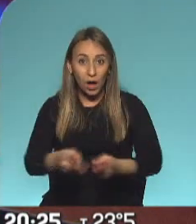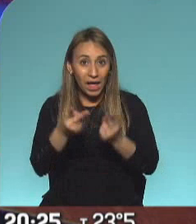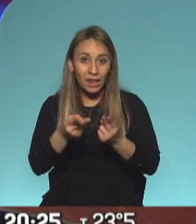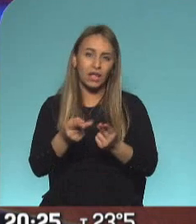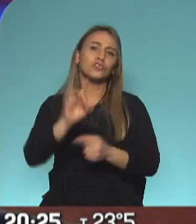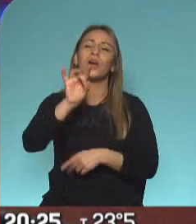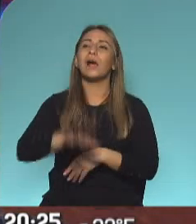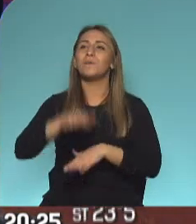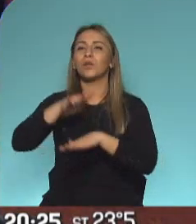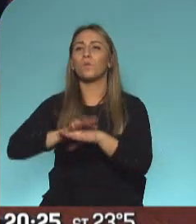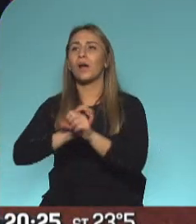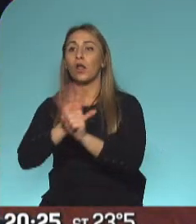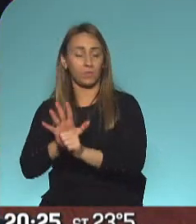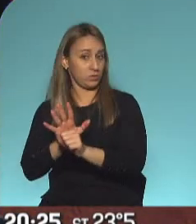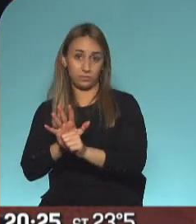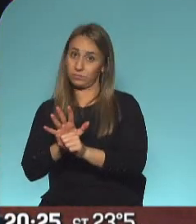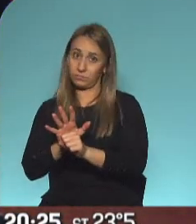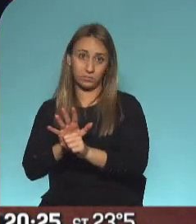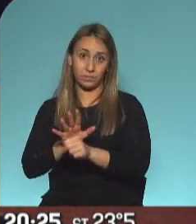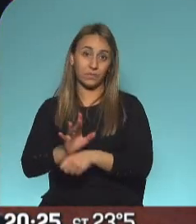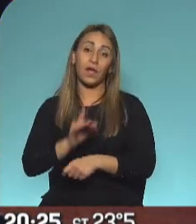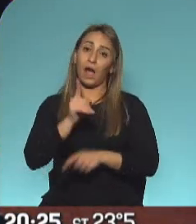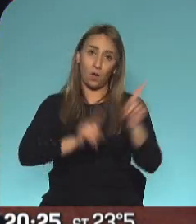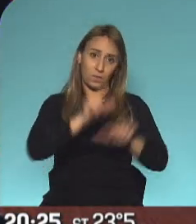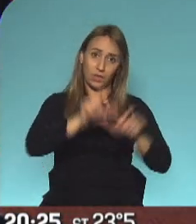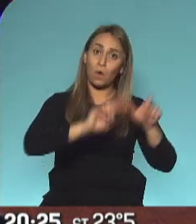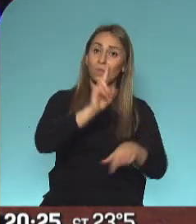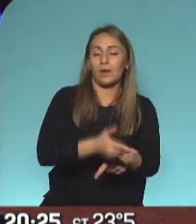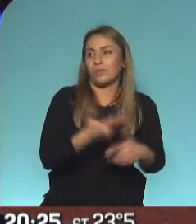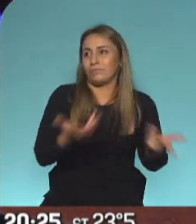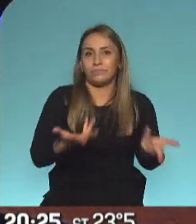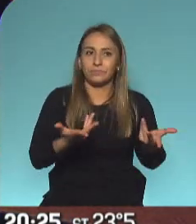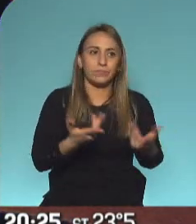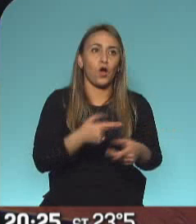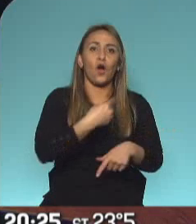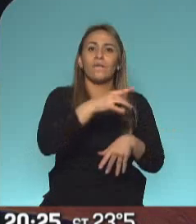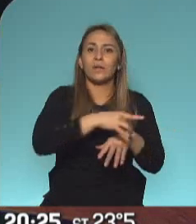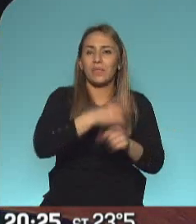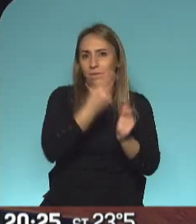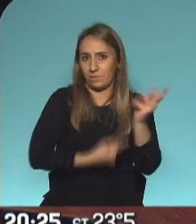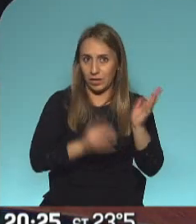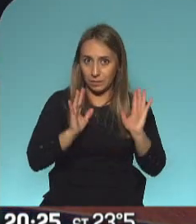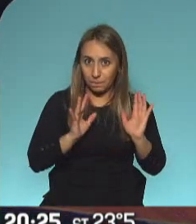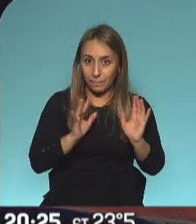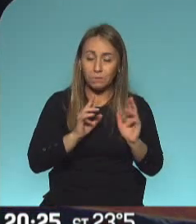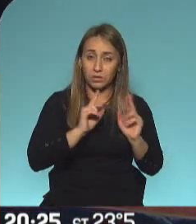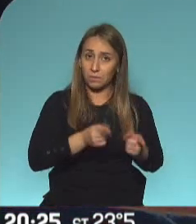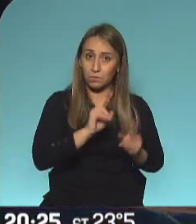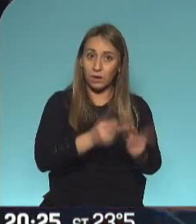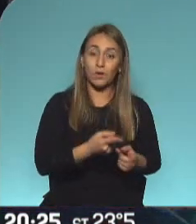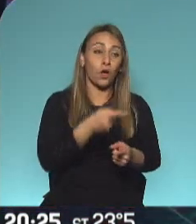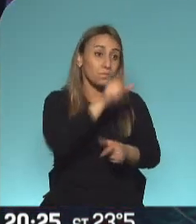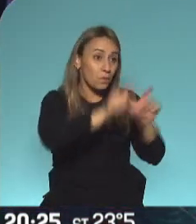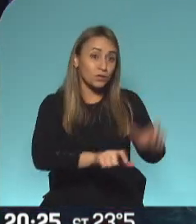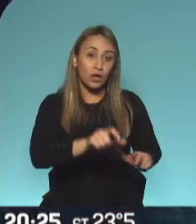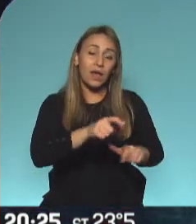el incremento de la cantidad de fallecidos. Sí. No, hay gente que fallece, claro, porque tiene que fallecer, claro, por otra causa. Claro. Pero al no poder ser atendida,